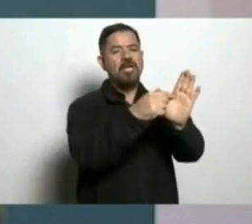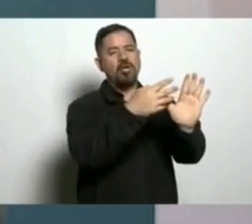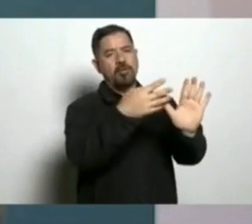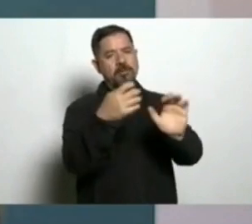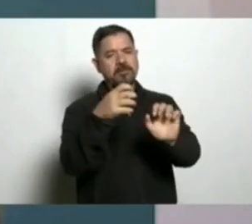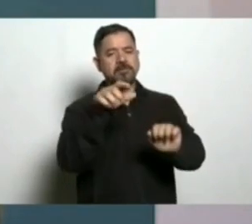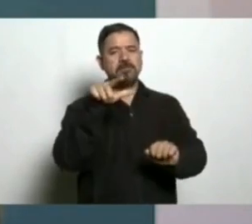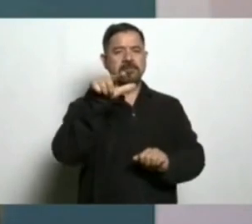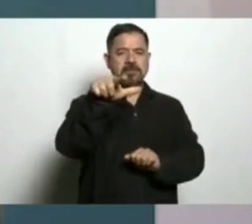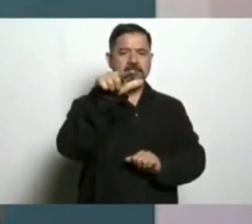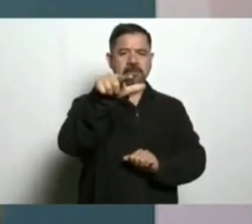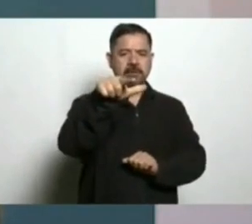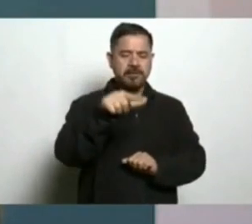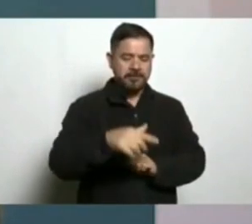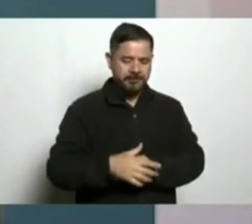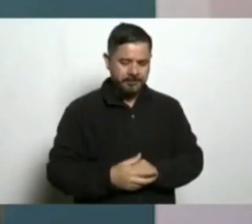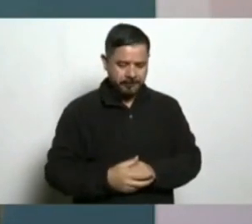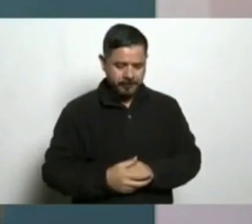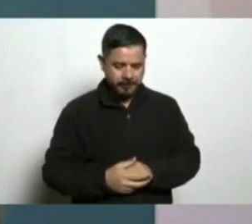1917.